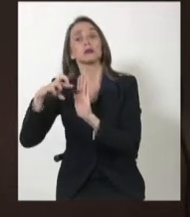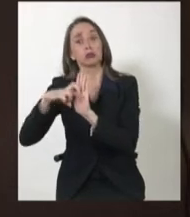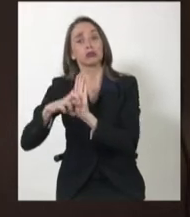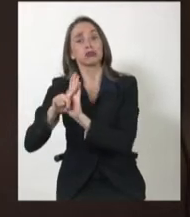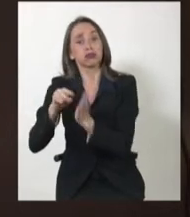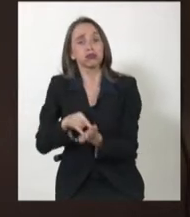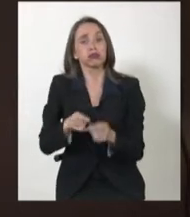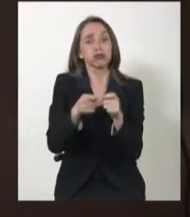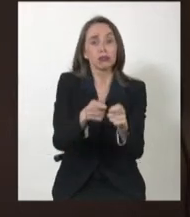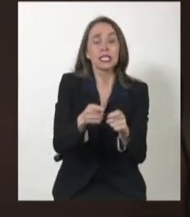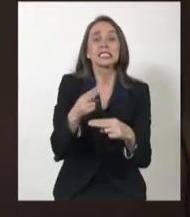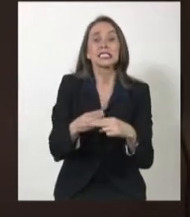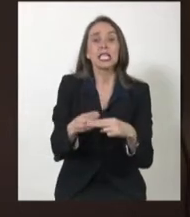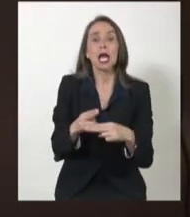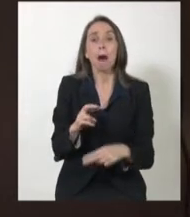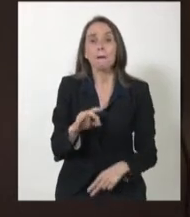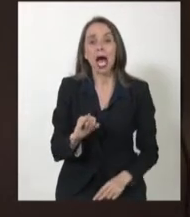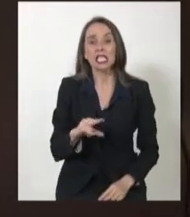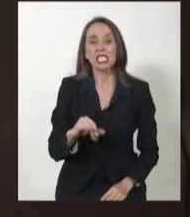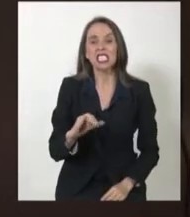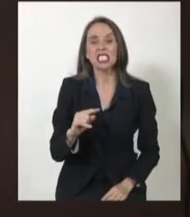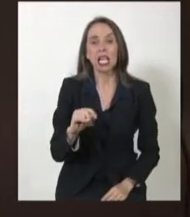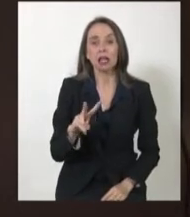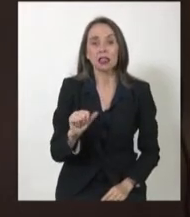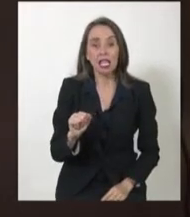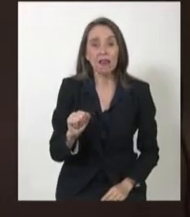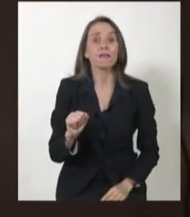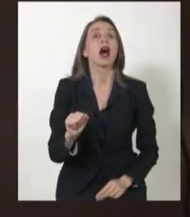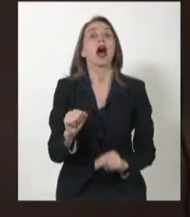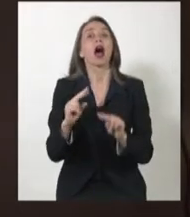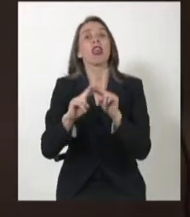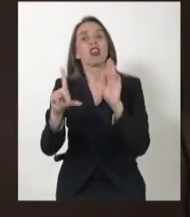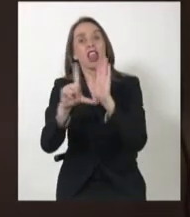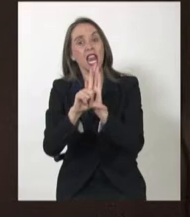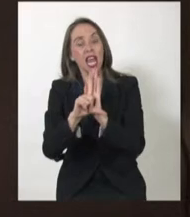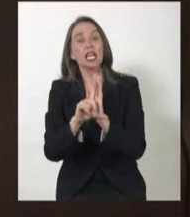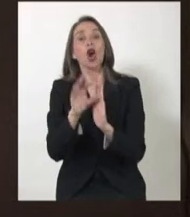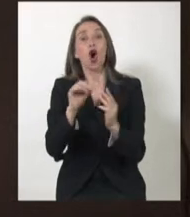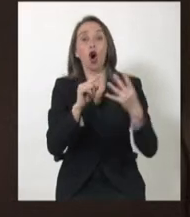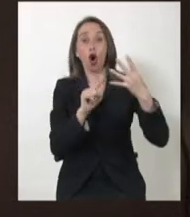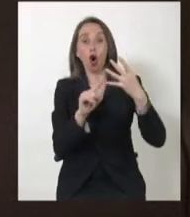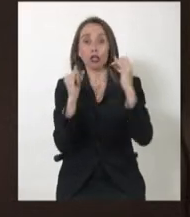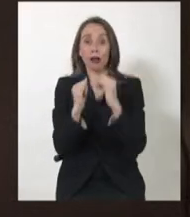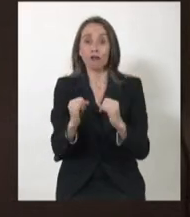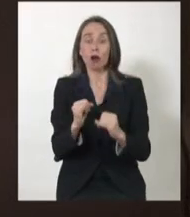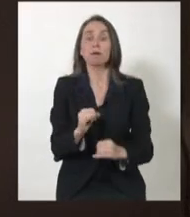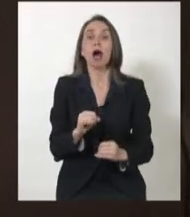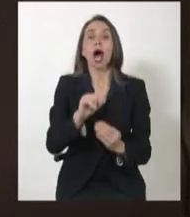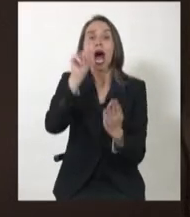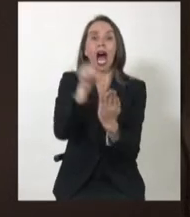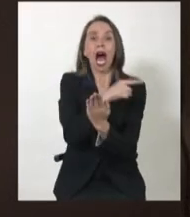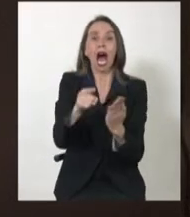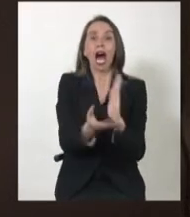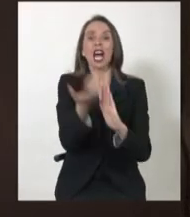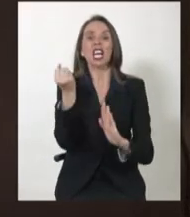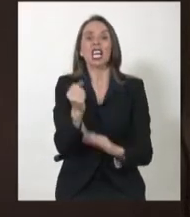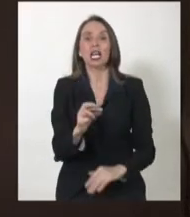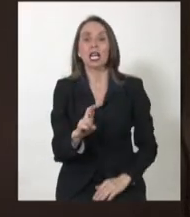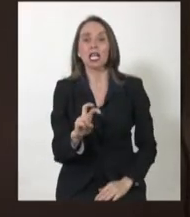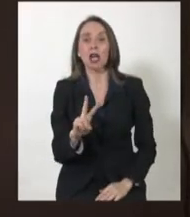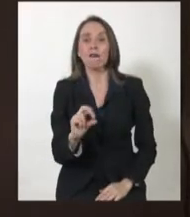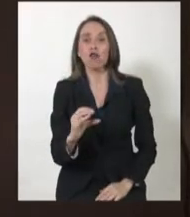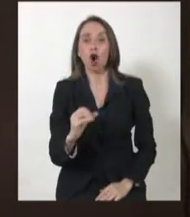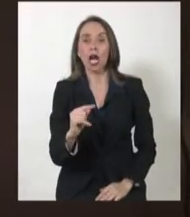otros mecanismos como es la revocatoria, cuando ciertas autoridades, sobre todo autoridades municipales, incurren